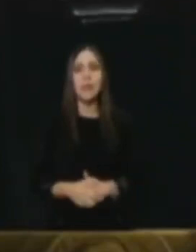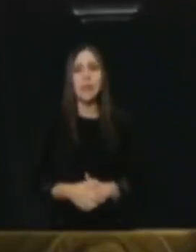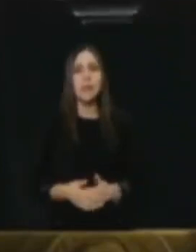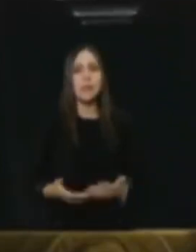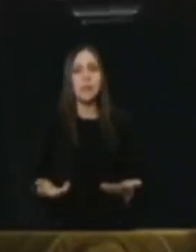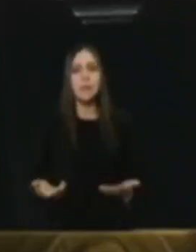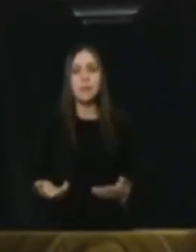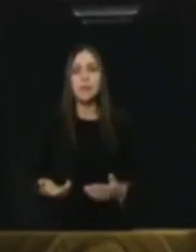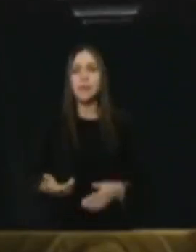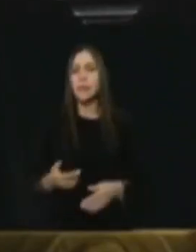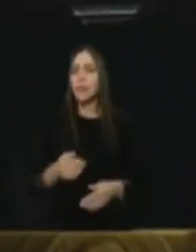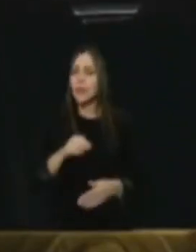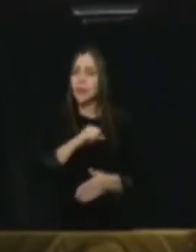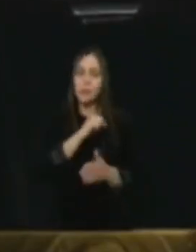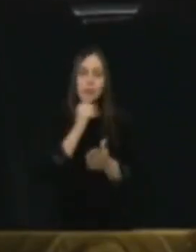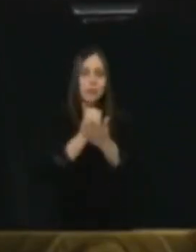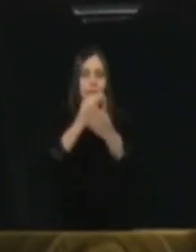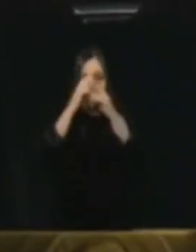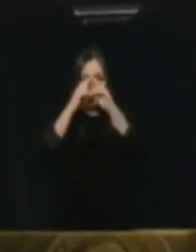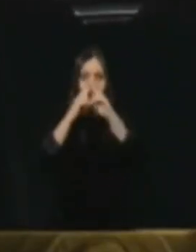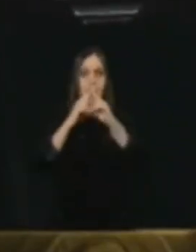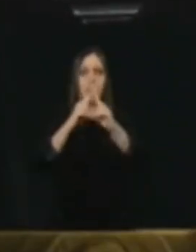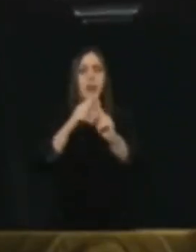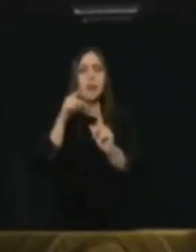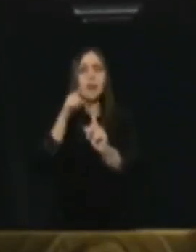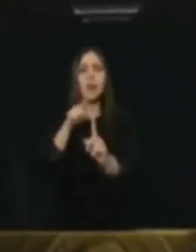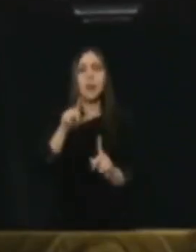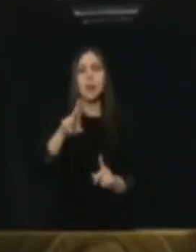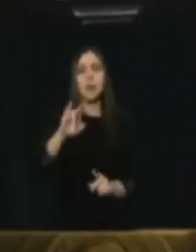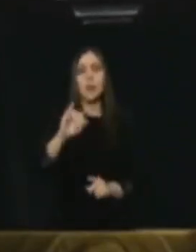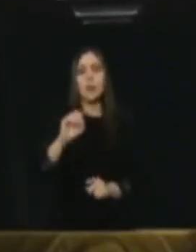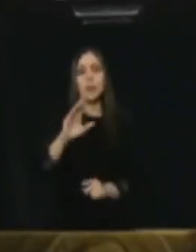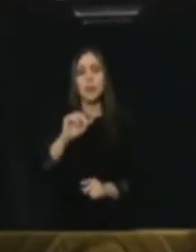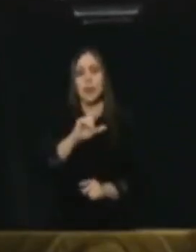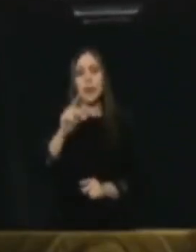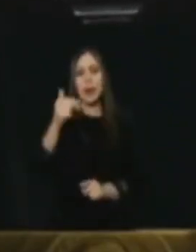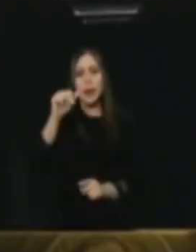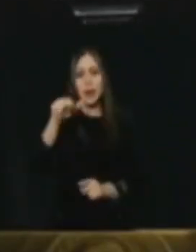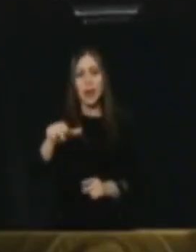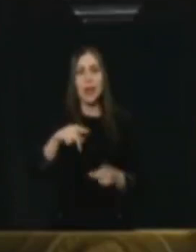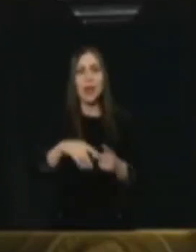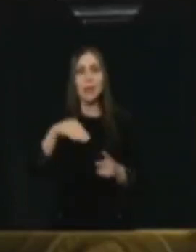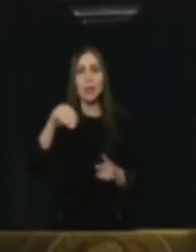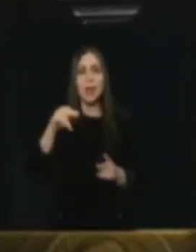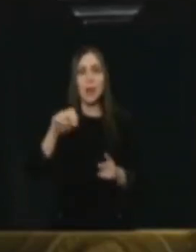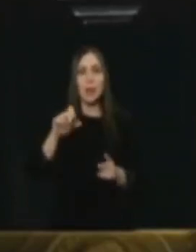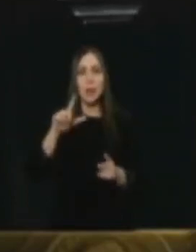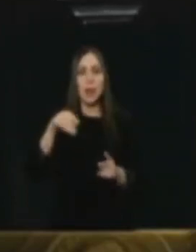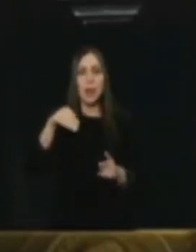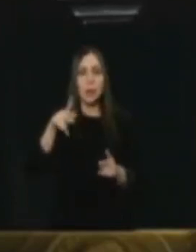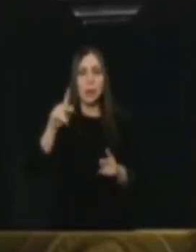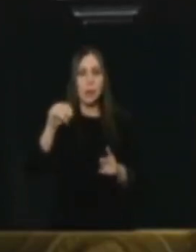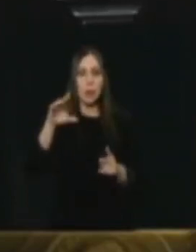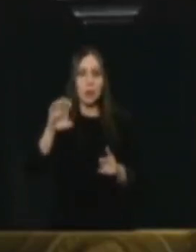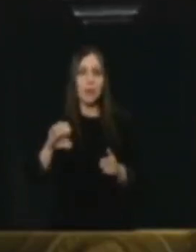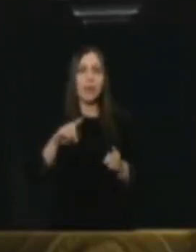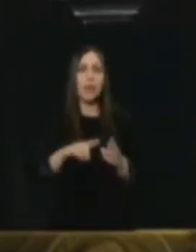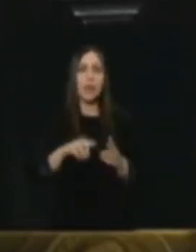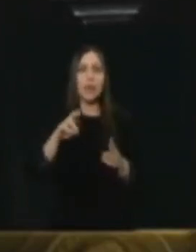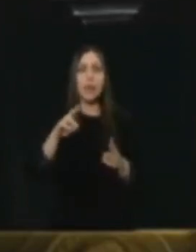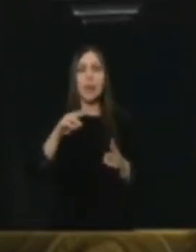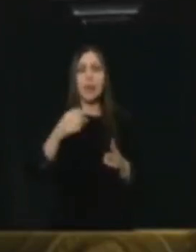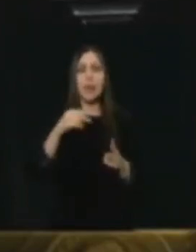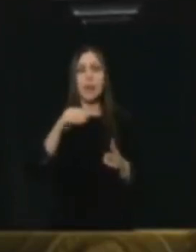no rendirle homenaje a Luis Barragán, a Manuel M. Ponce, a Daniel Cosío Villegas,